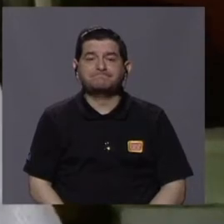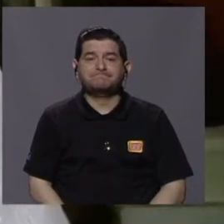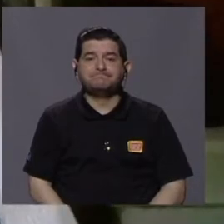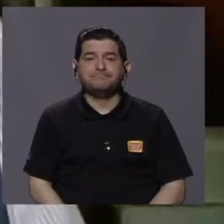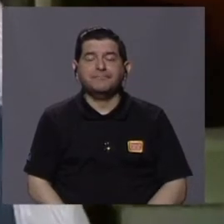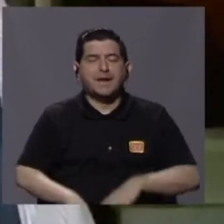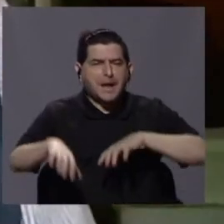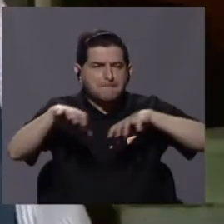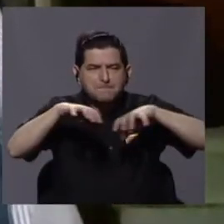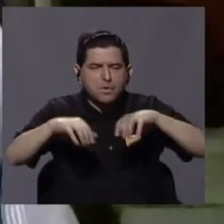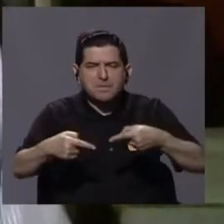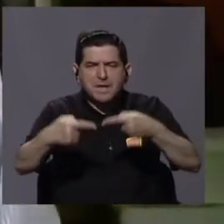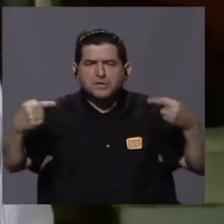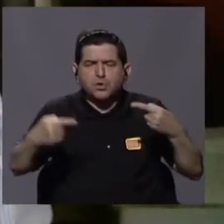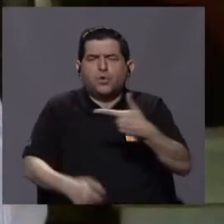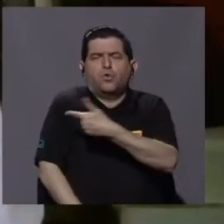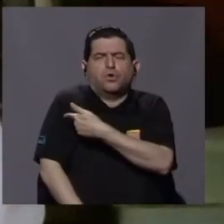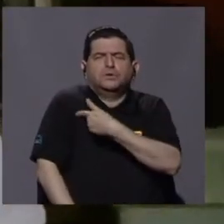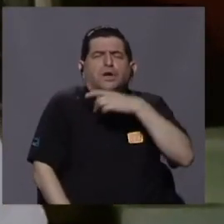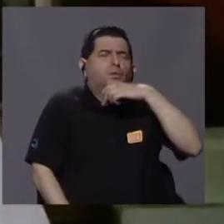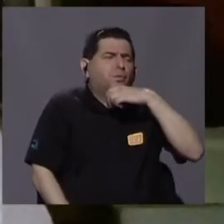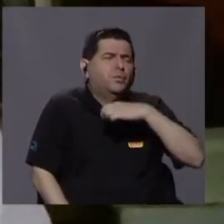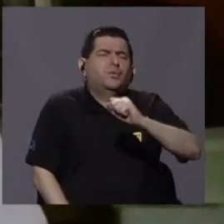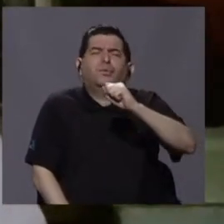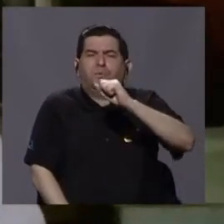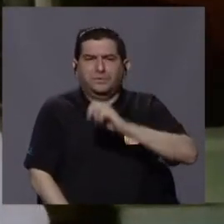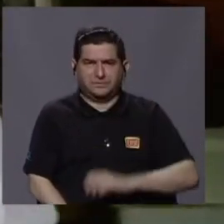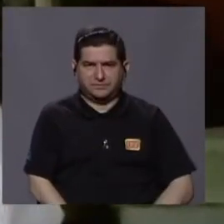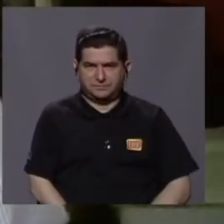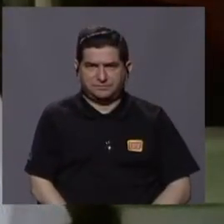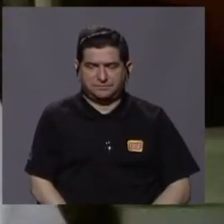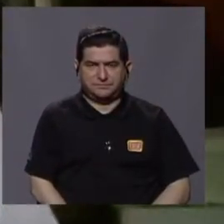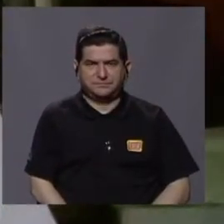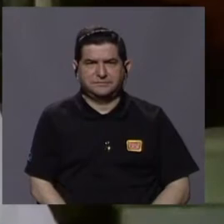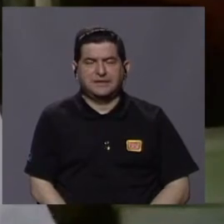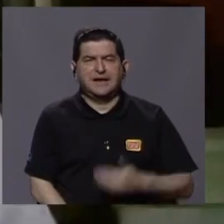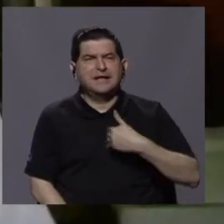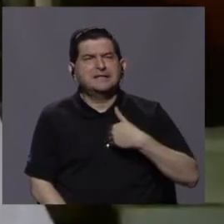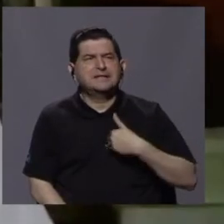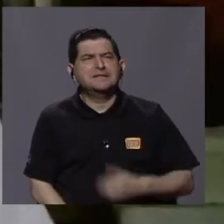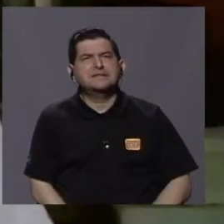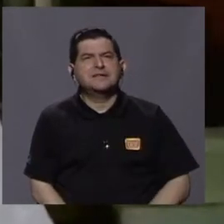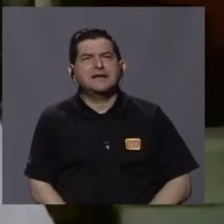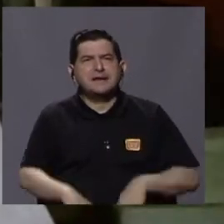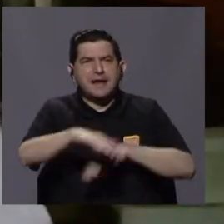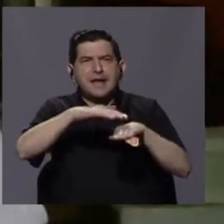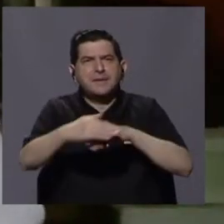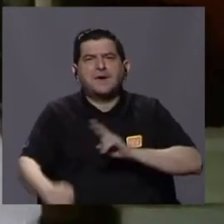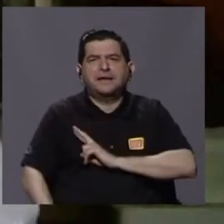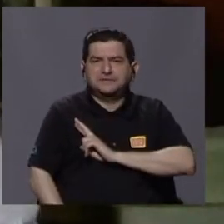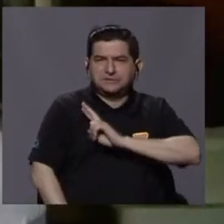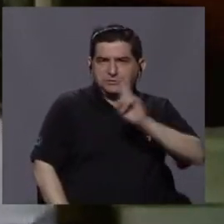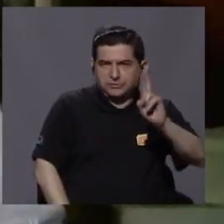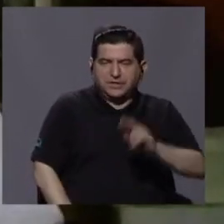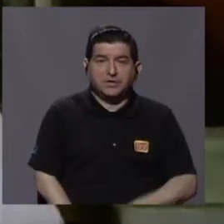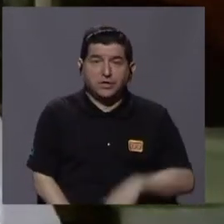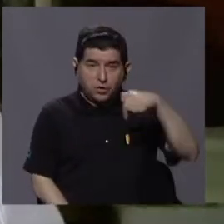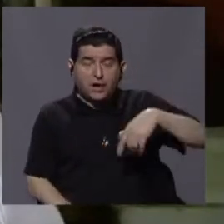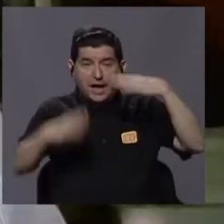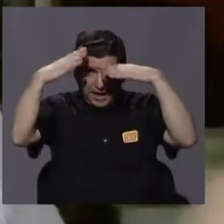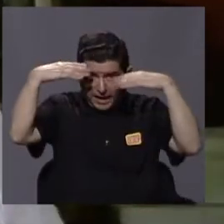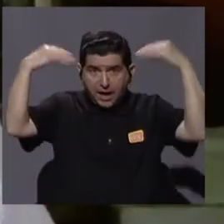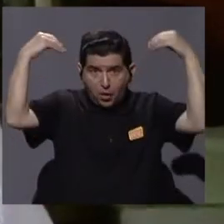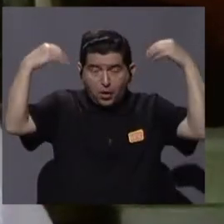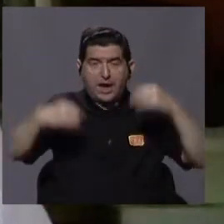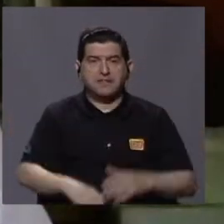movimiento antivacunas es muy muy antiguo y tiene raíces religiosas aquí en holanda por